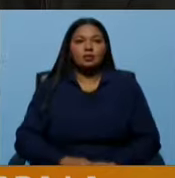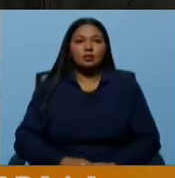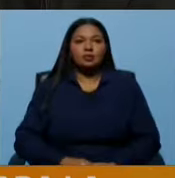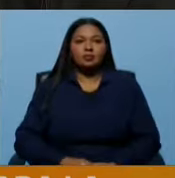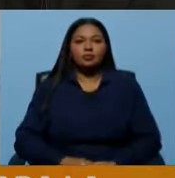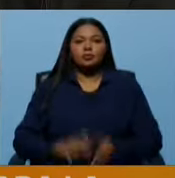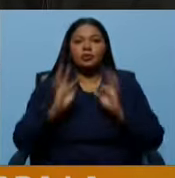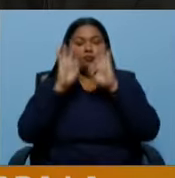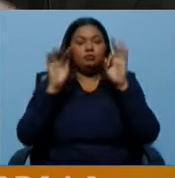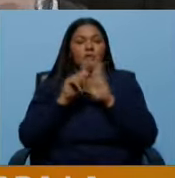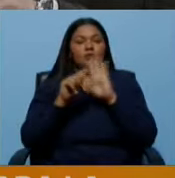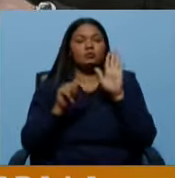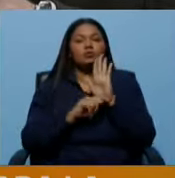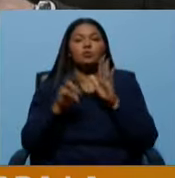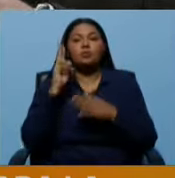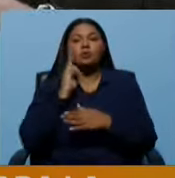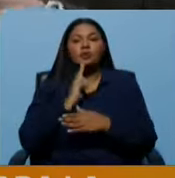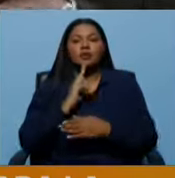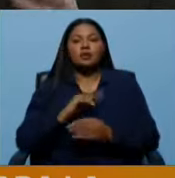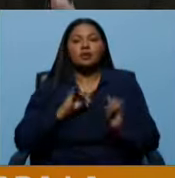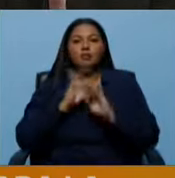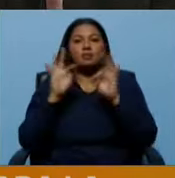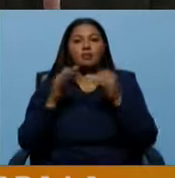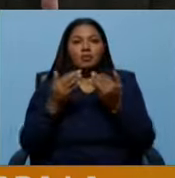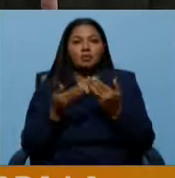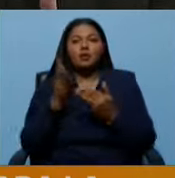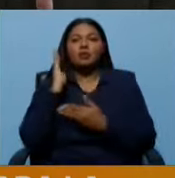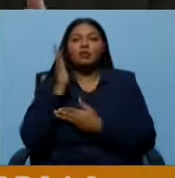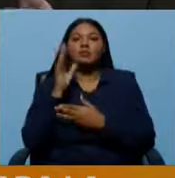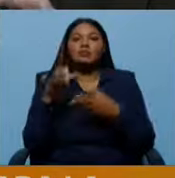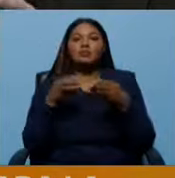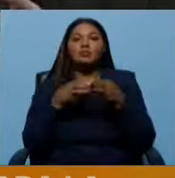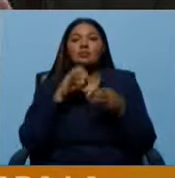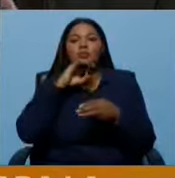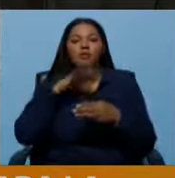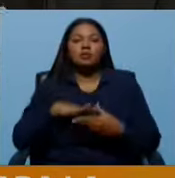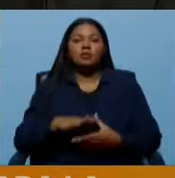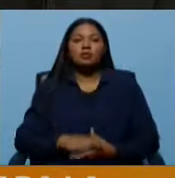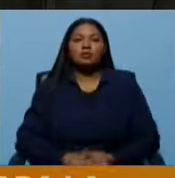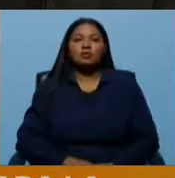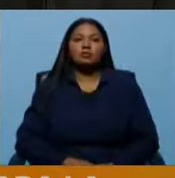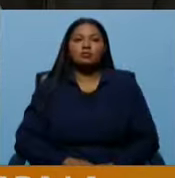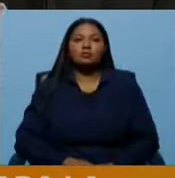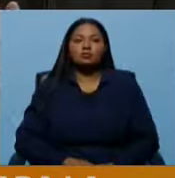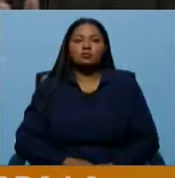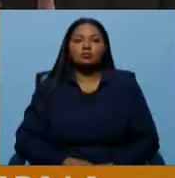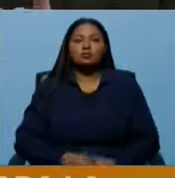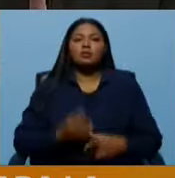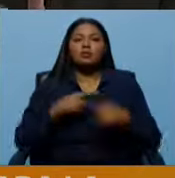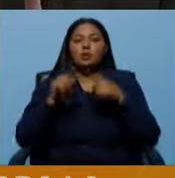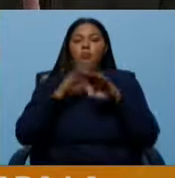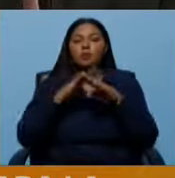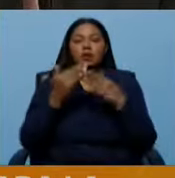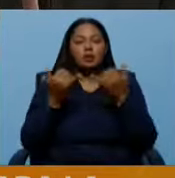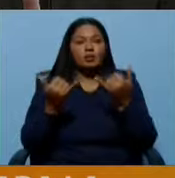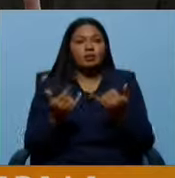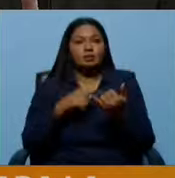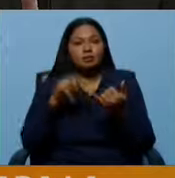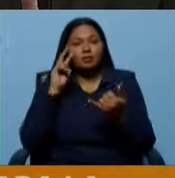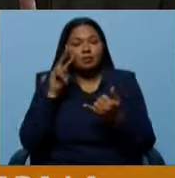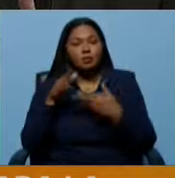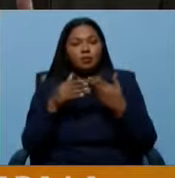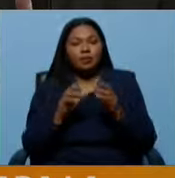modelo de la Constitución Bolivariana. Por eso se llama a un congreso un bloque histórico. Pero ¿por qué en este momento específicamente? Porque estamos